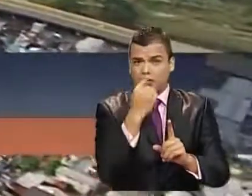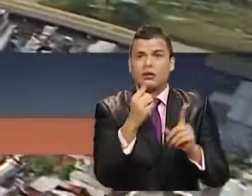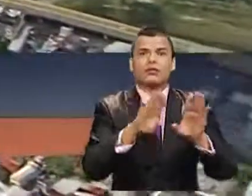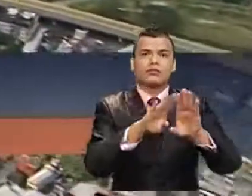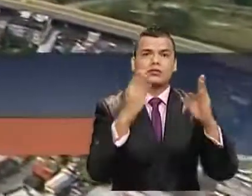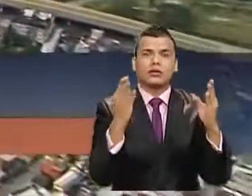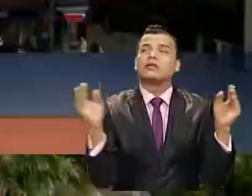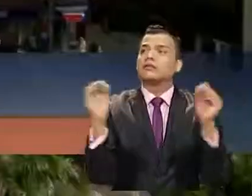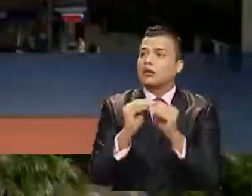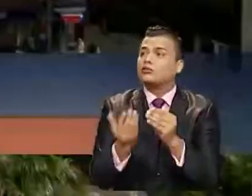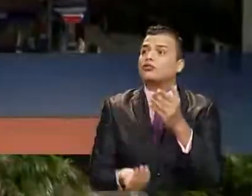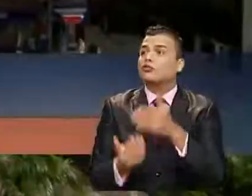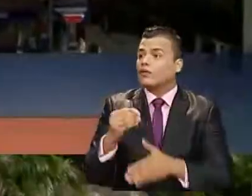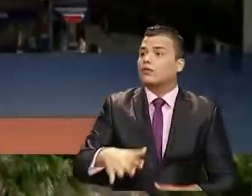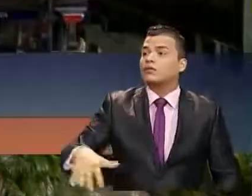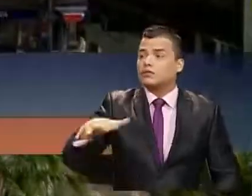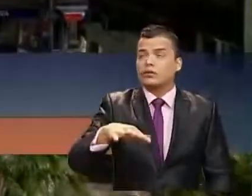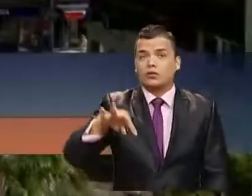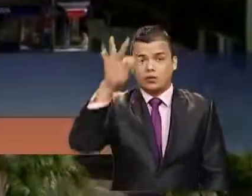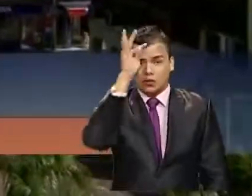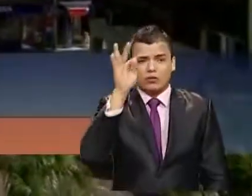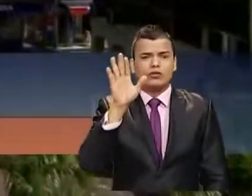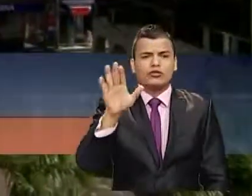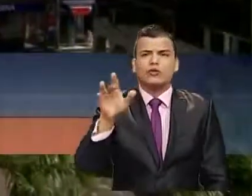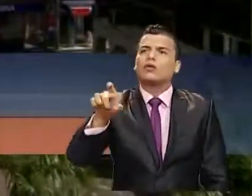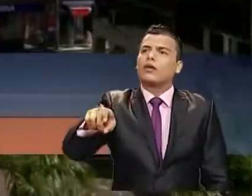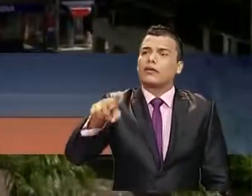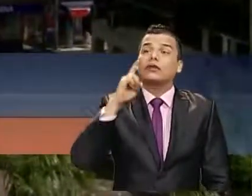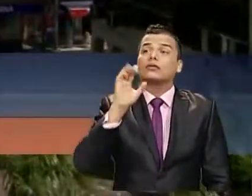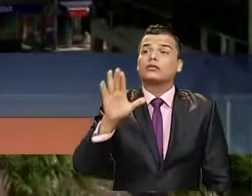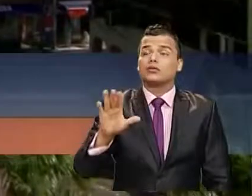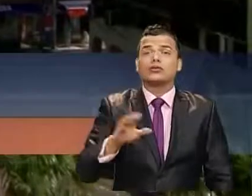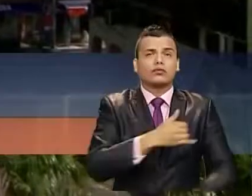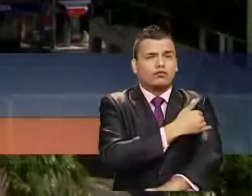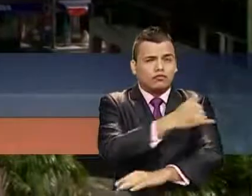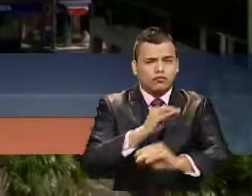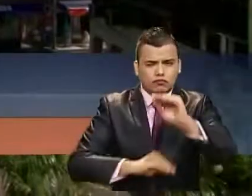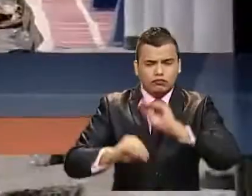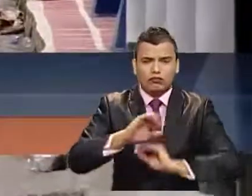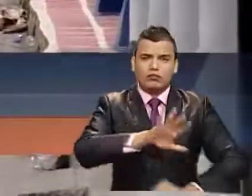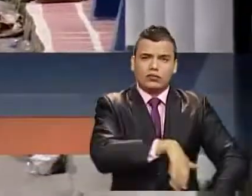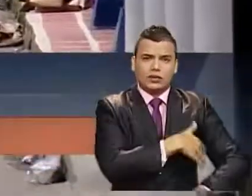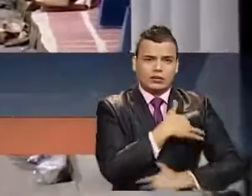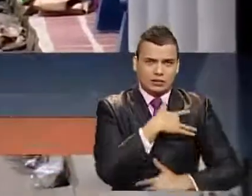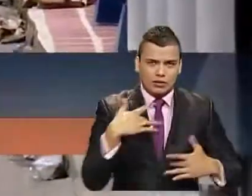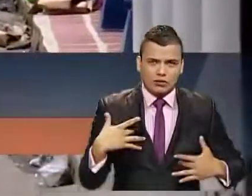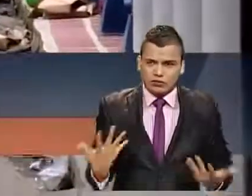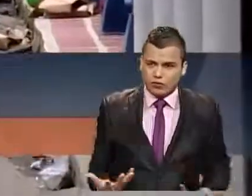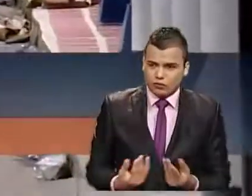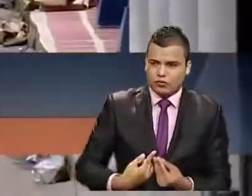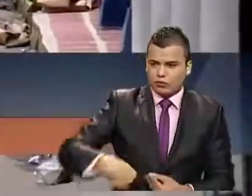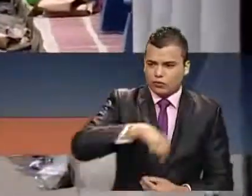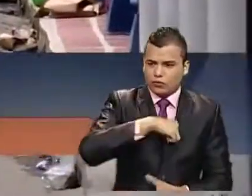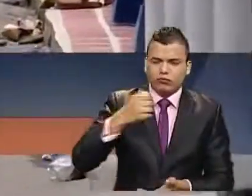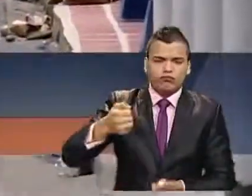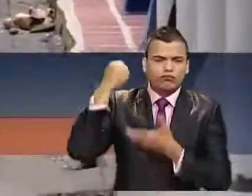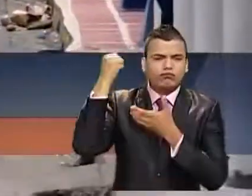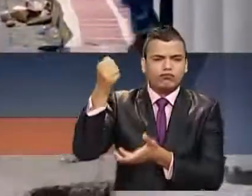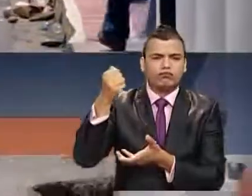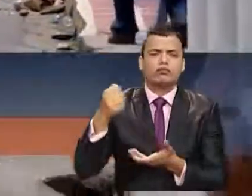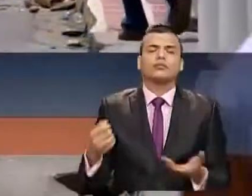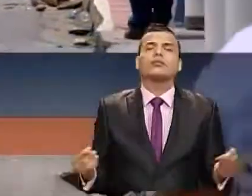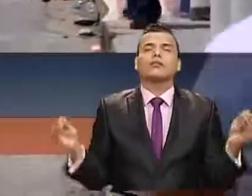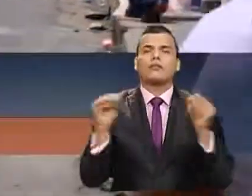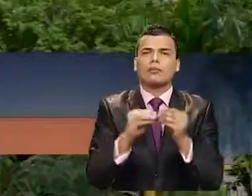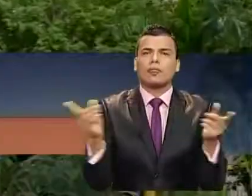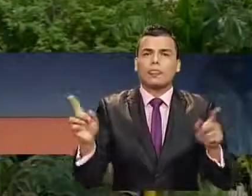ciudadela hospitalaria ya el diseño lo vamos a hacer entre el ministerio y nosotros vamos a los recursos también hay que